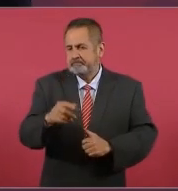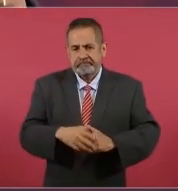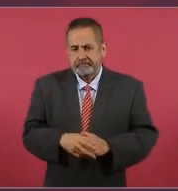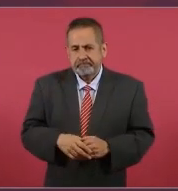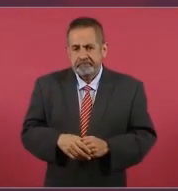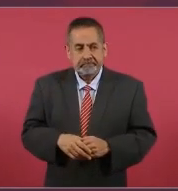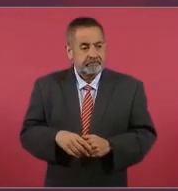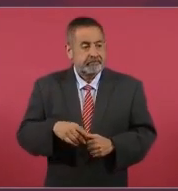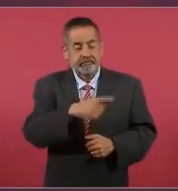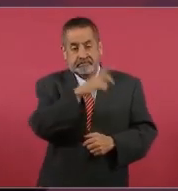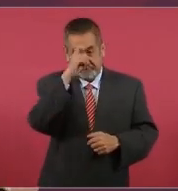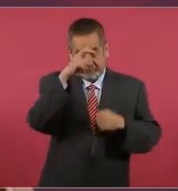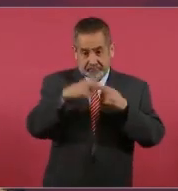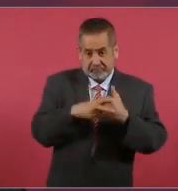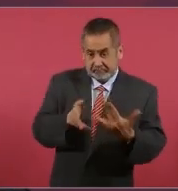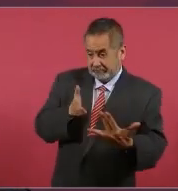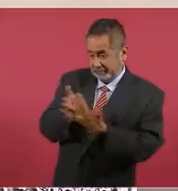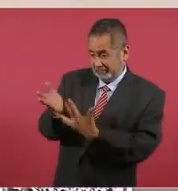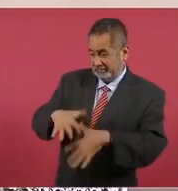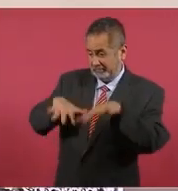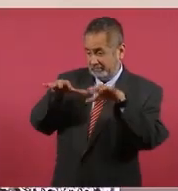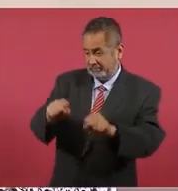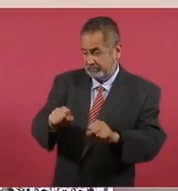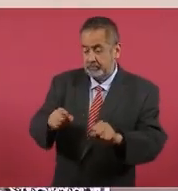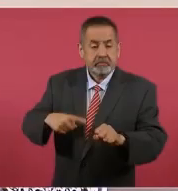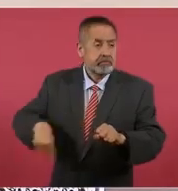con la invasión europea.